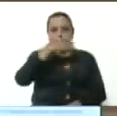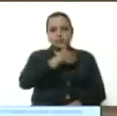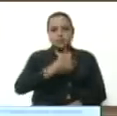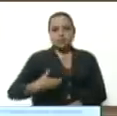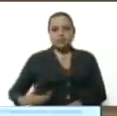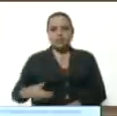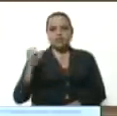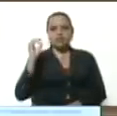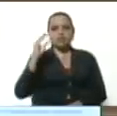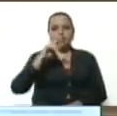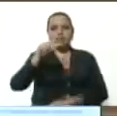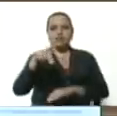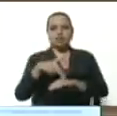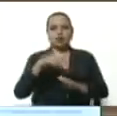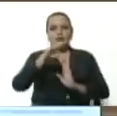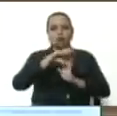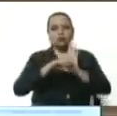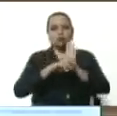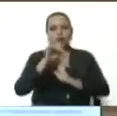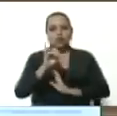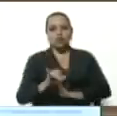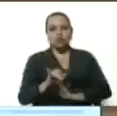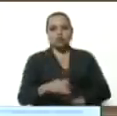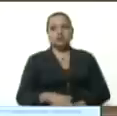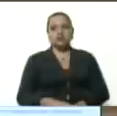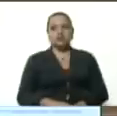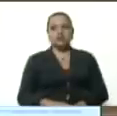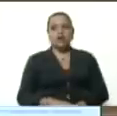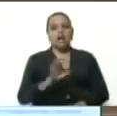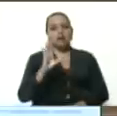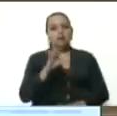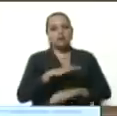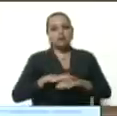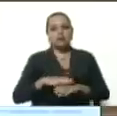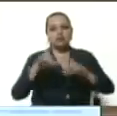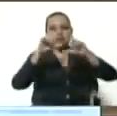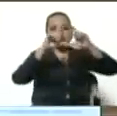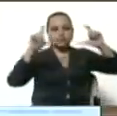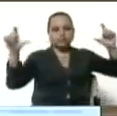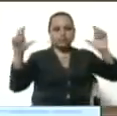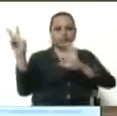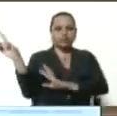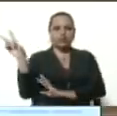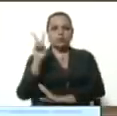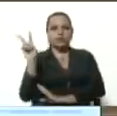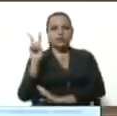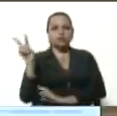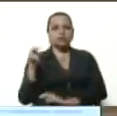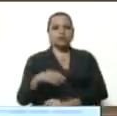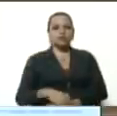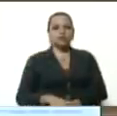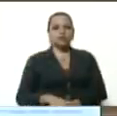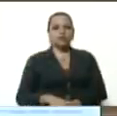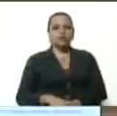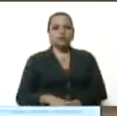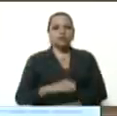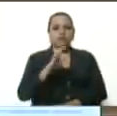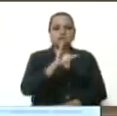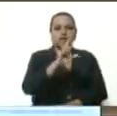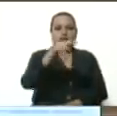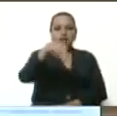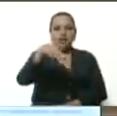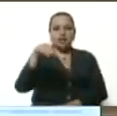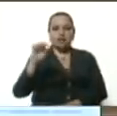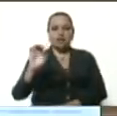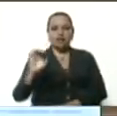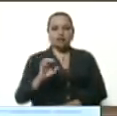Asamblea Nacional Constituyente, leo el encabezado, República Bolivariana de Venezuela, Consejo Nacional